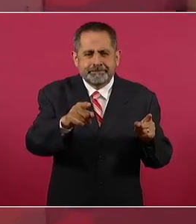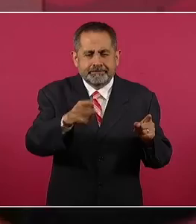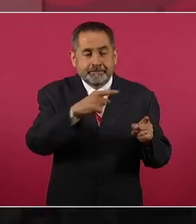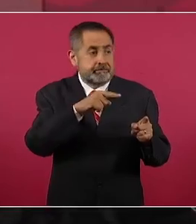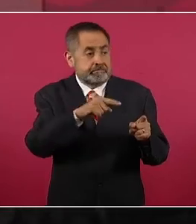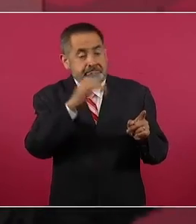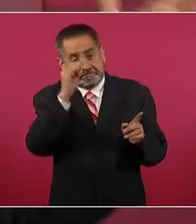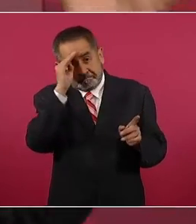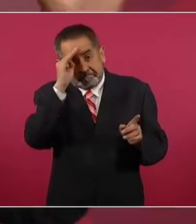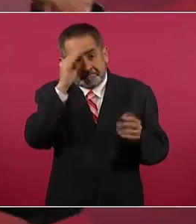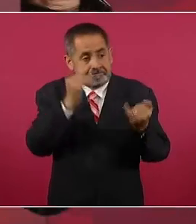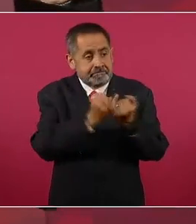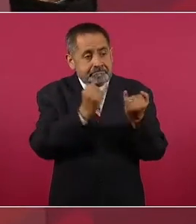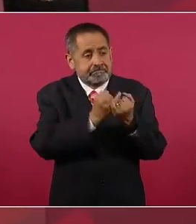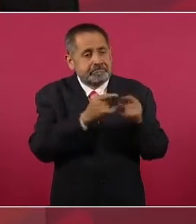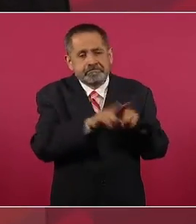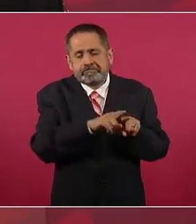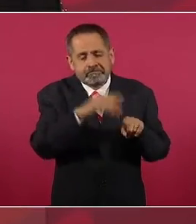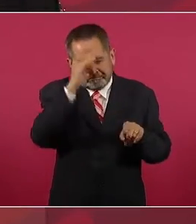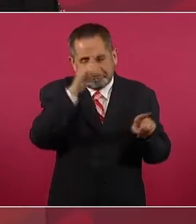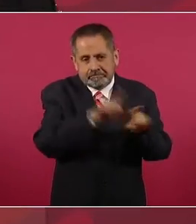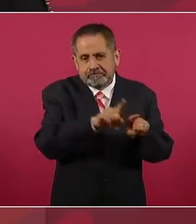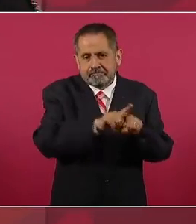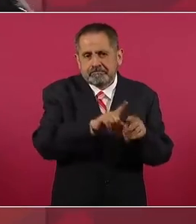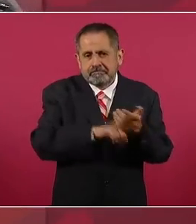piensa igual,